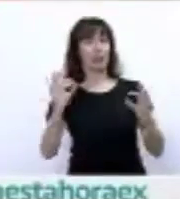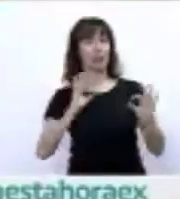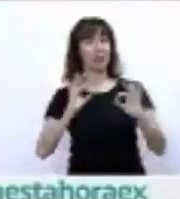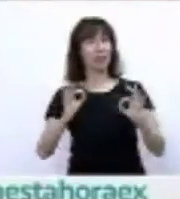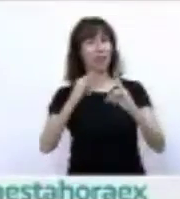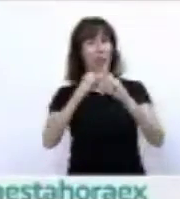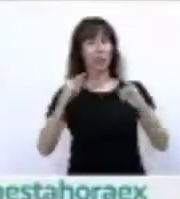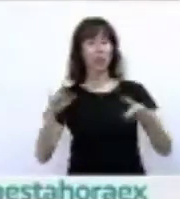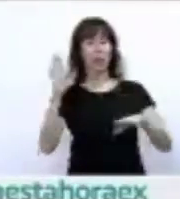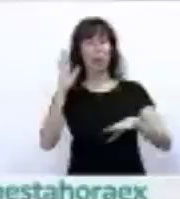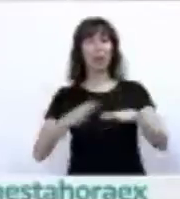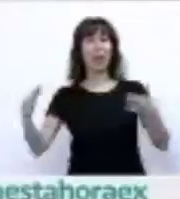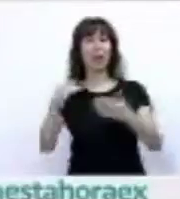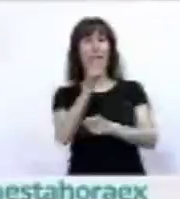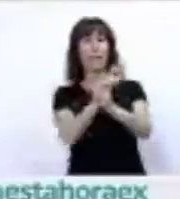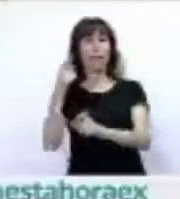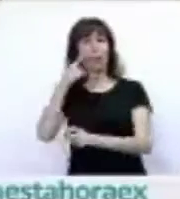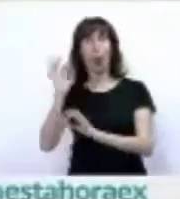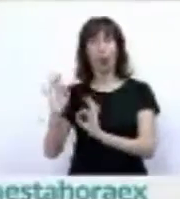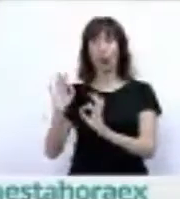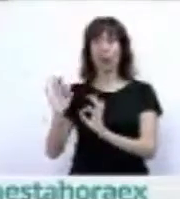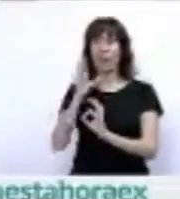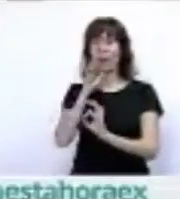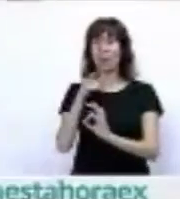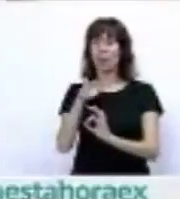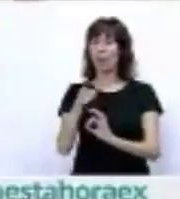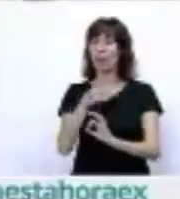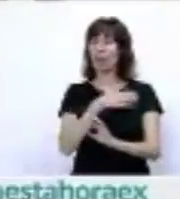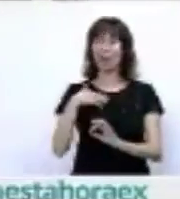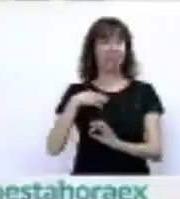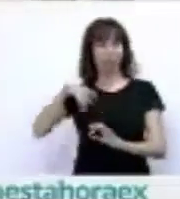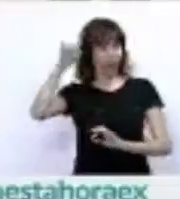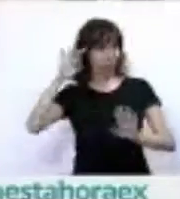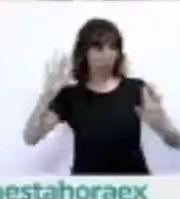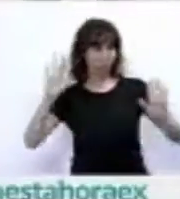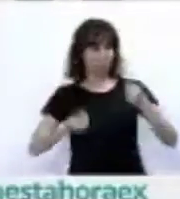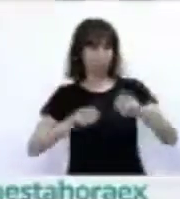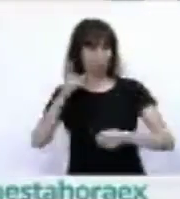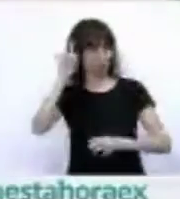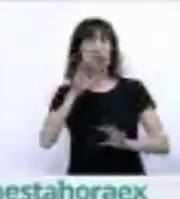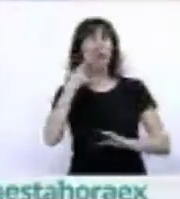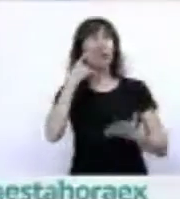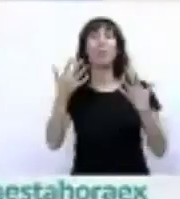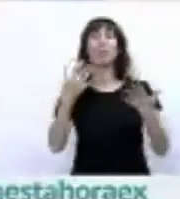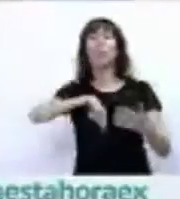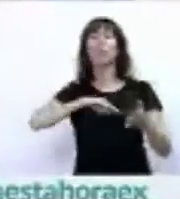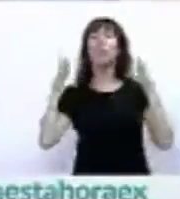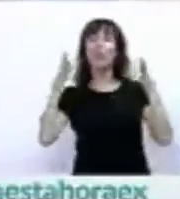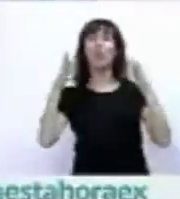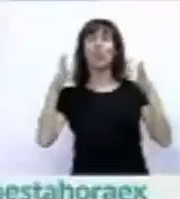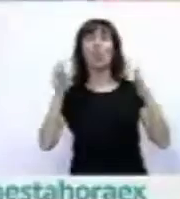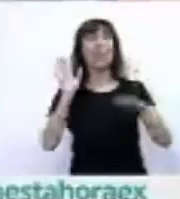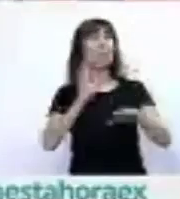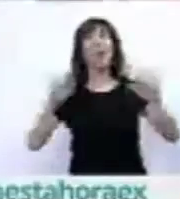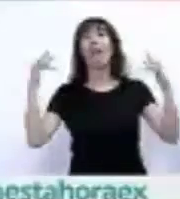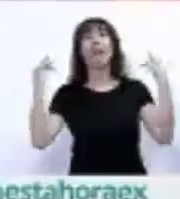que nos estamos bombardeando. Cuidado, que el Miner no tiene ni idea, o sea. Un espectáculo que recomendamos abiertamente para